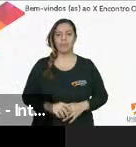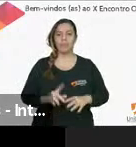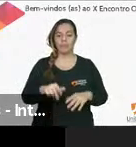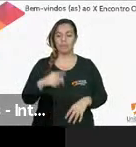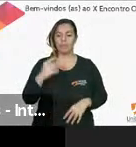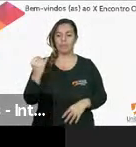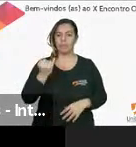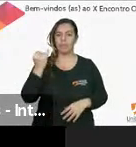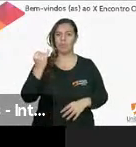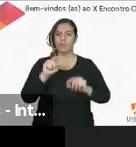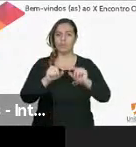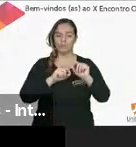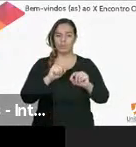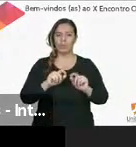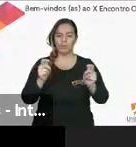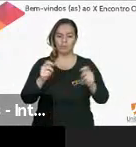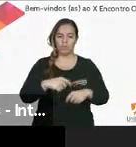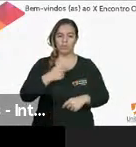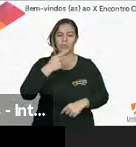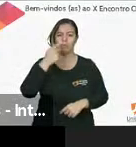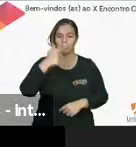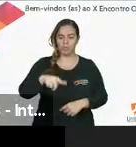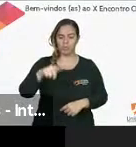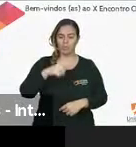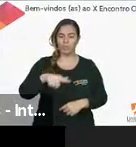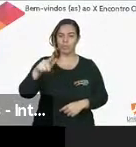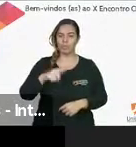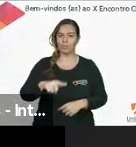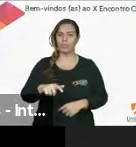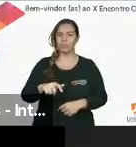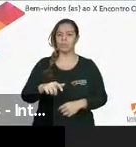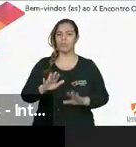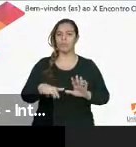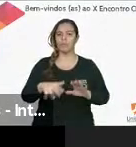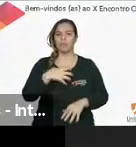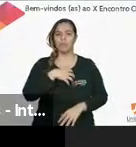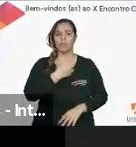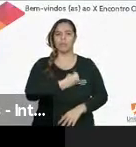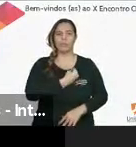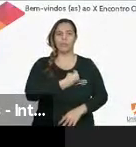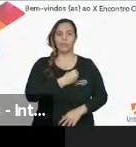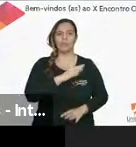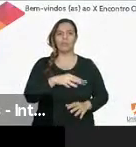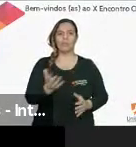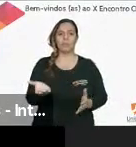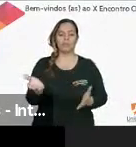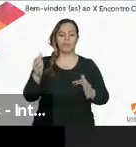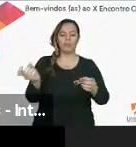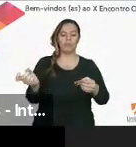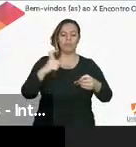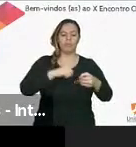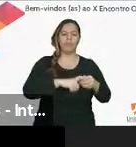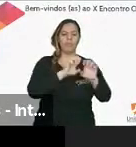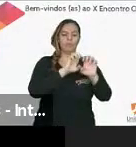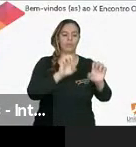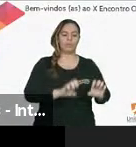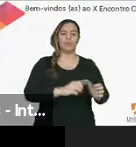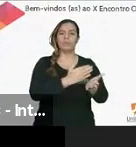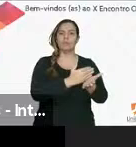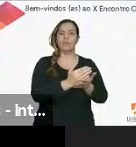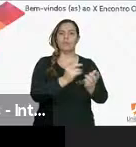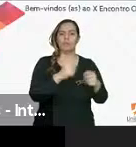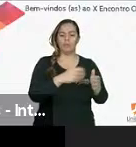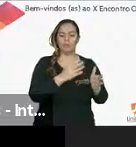importante, esto puede repetirse si es que las condiciones de deriva se repiten y la estructura inicial se repite.